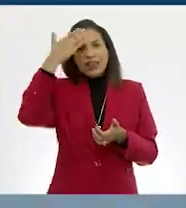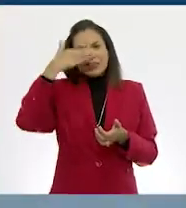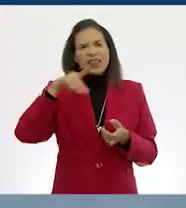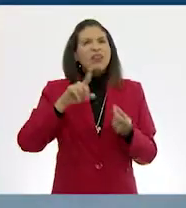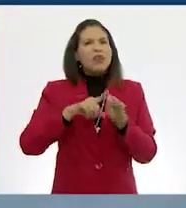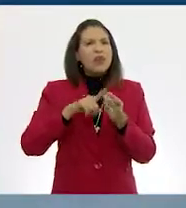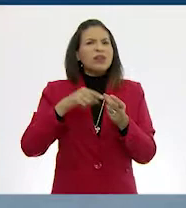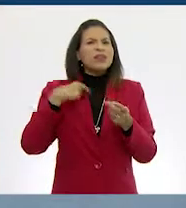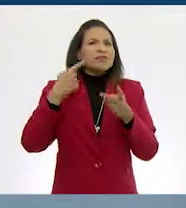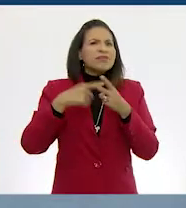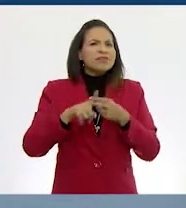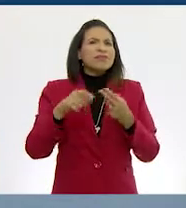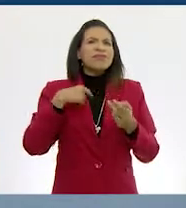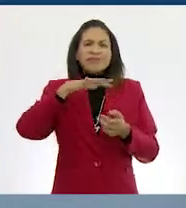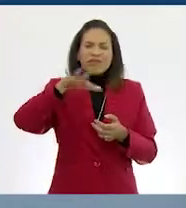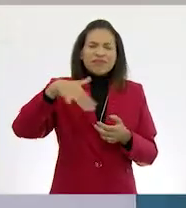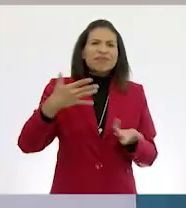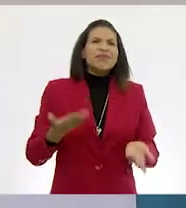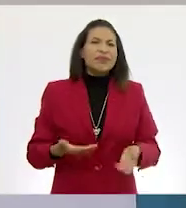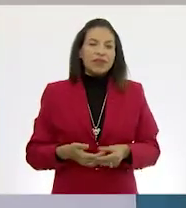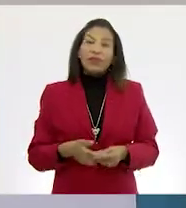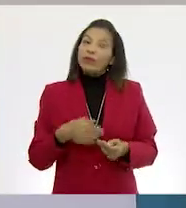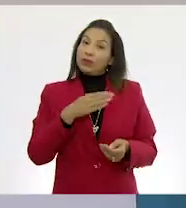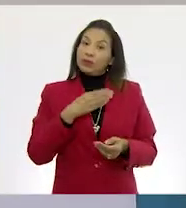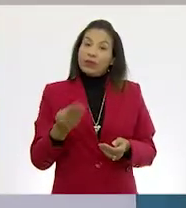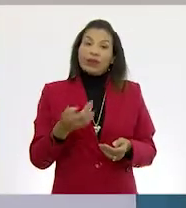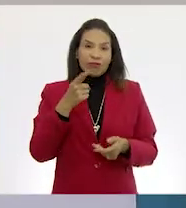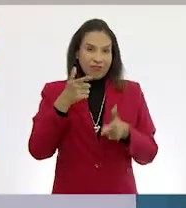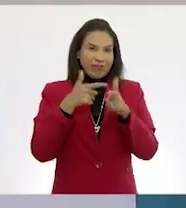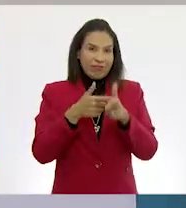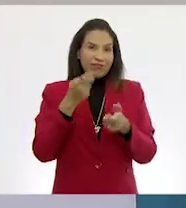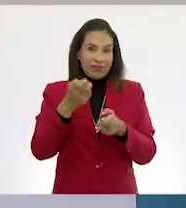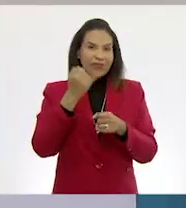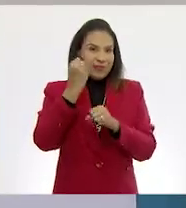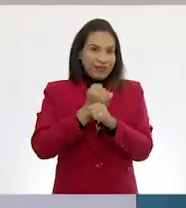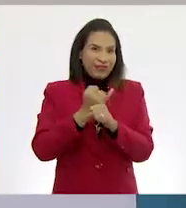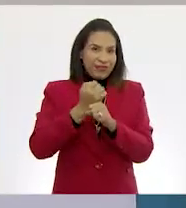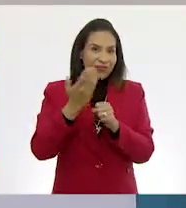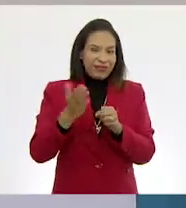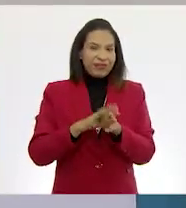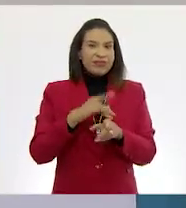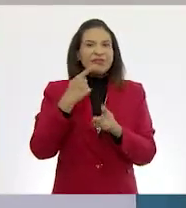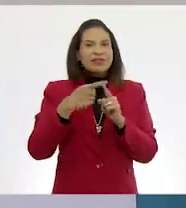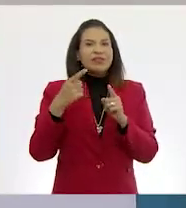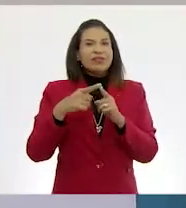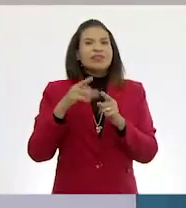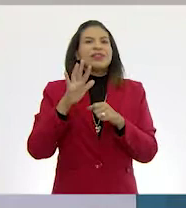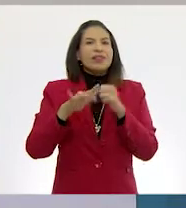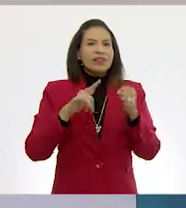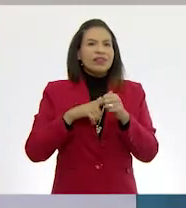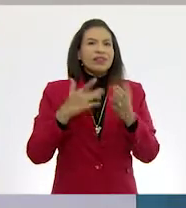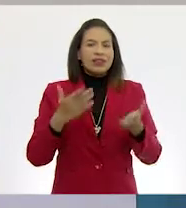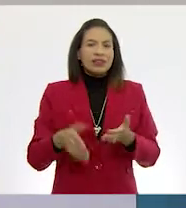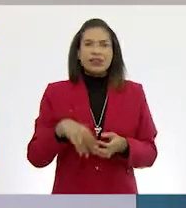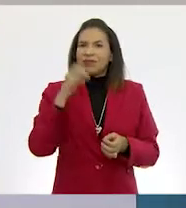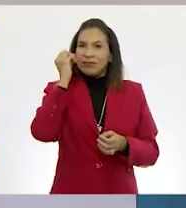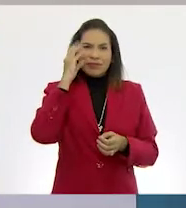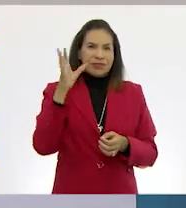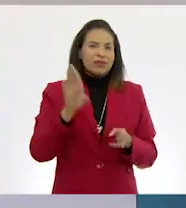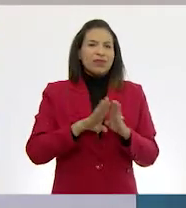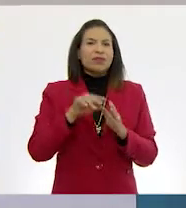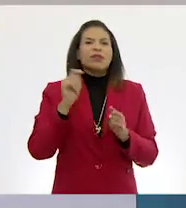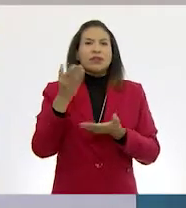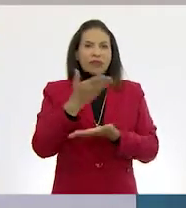dónde voy a comenzar a buscar bueno pues adelante con esa investigación de sus especies endémicas y no olviden